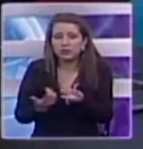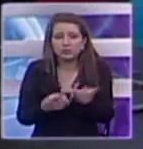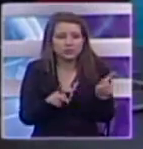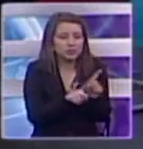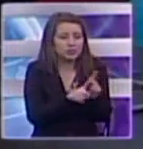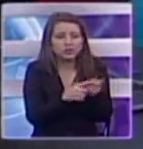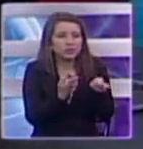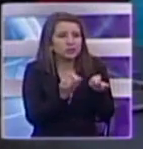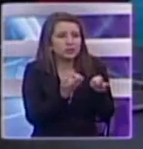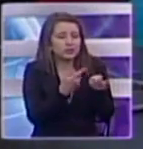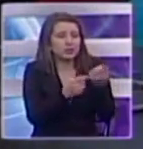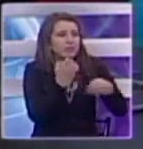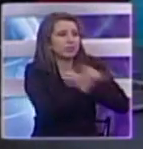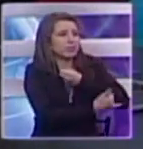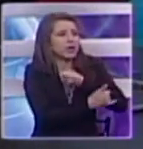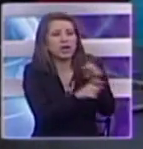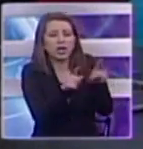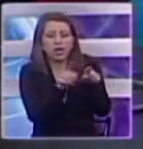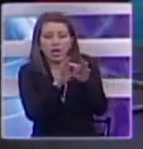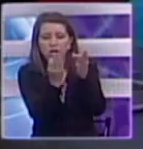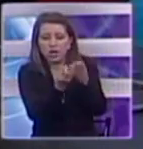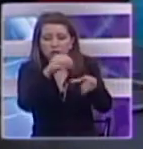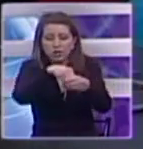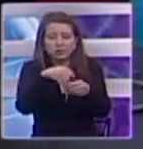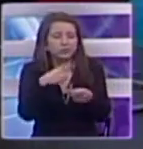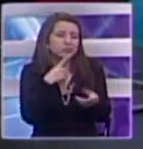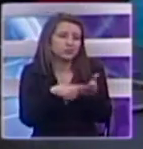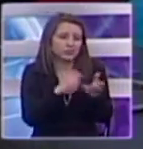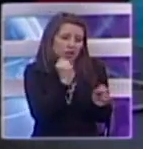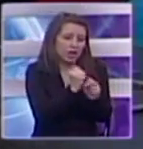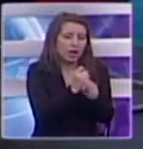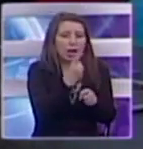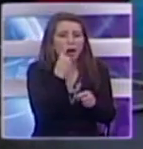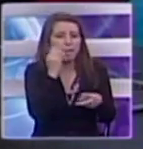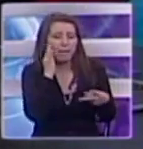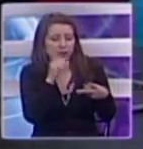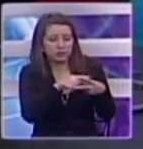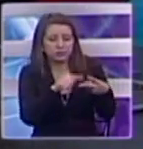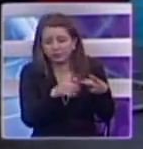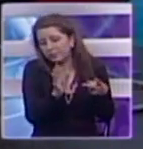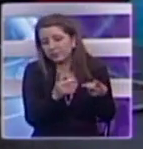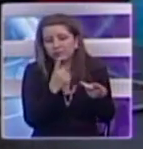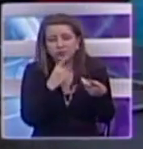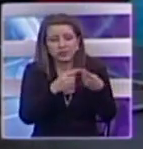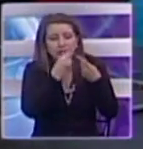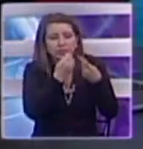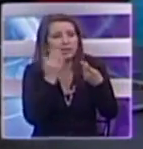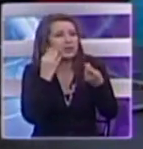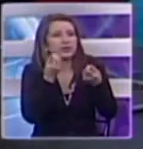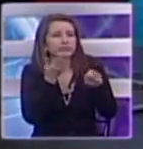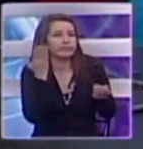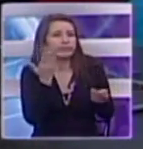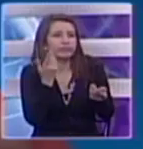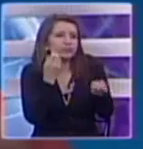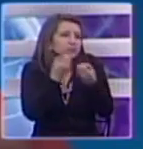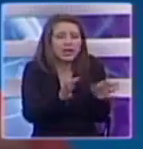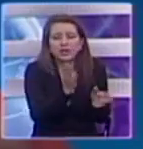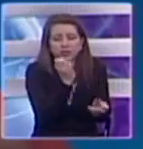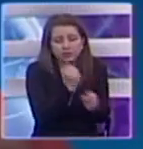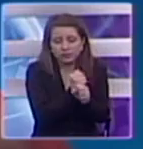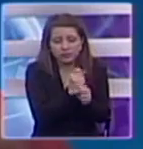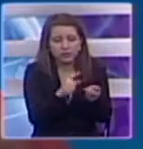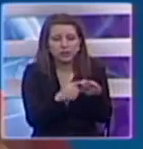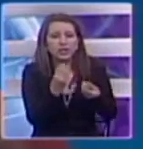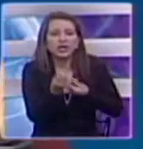economía familiar, pues claro. Imaginémonos que en una familia trabajan papá y mamá y uno de los dos pierde el empleo. ¿Qué es lo que va a ocurrir